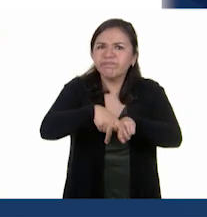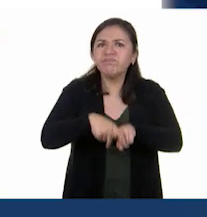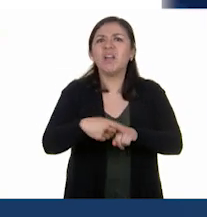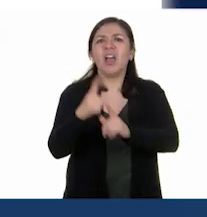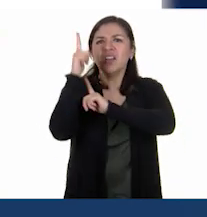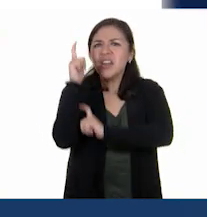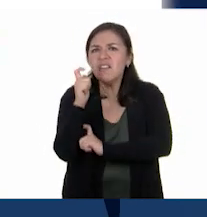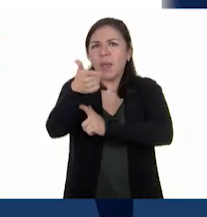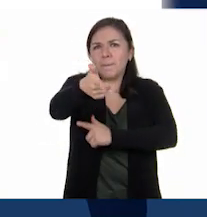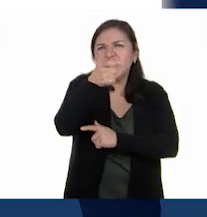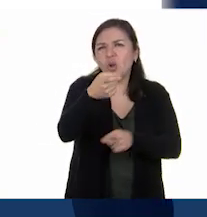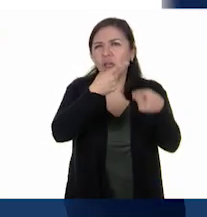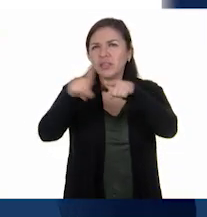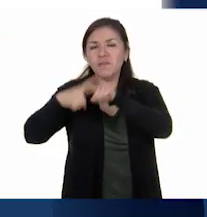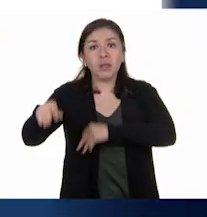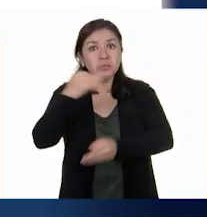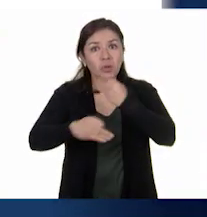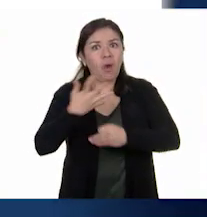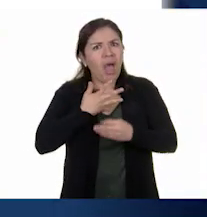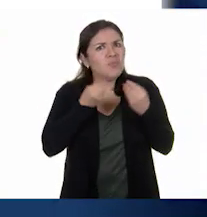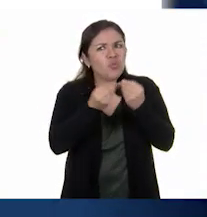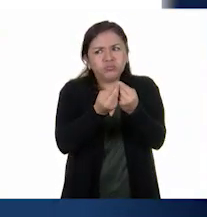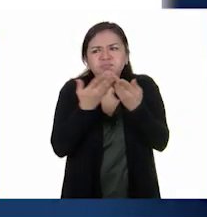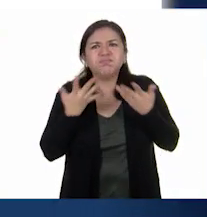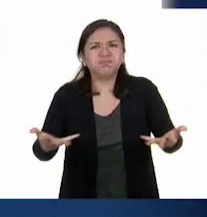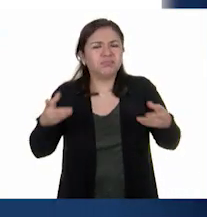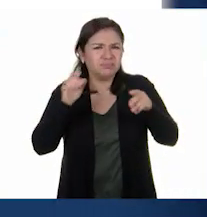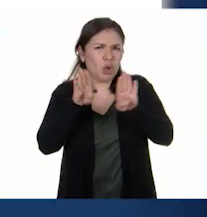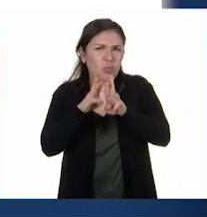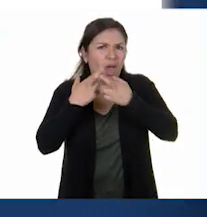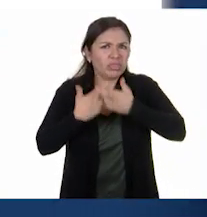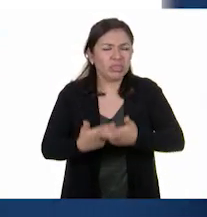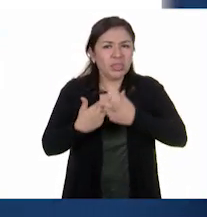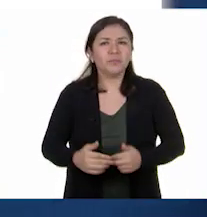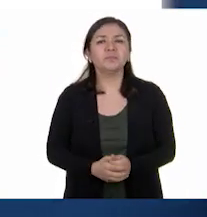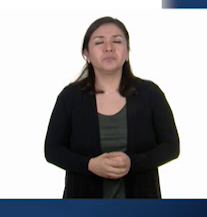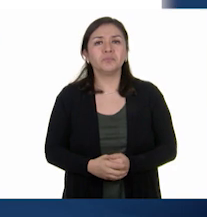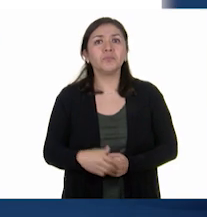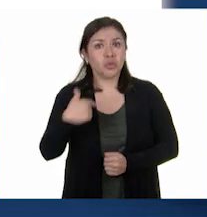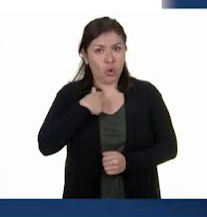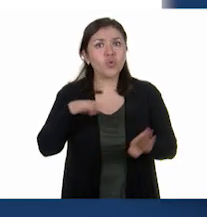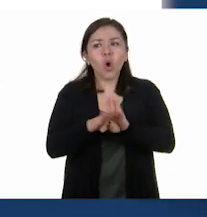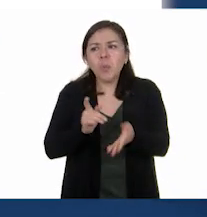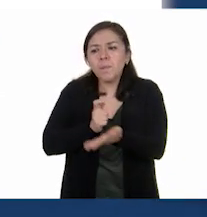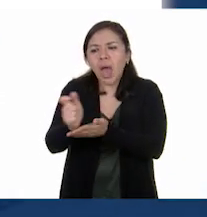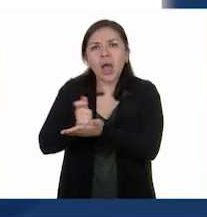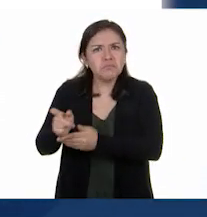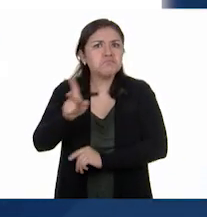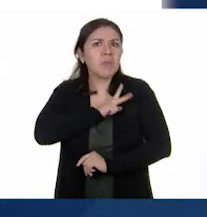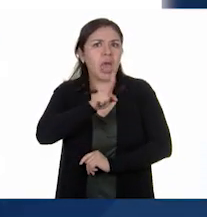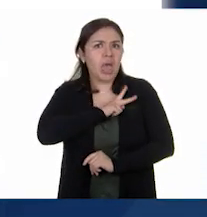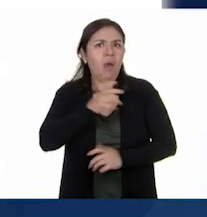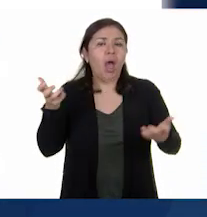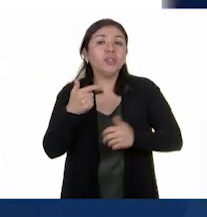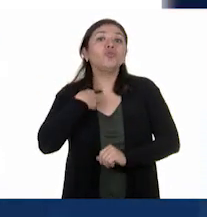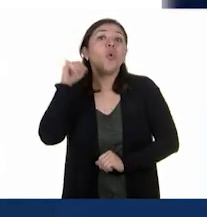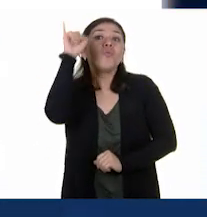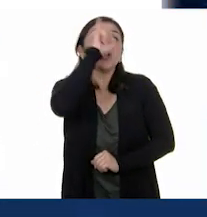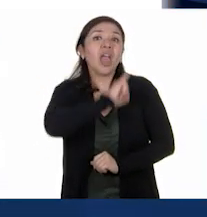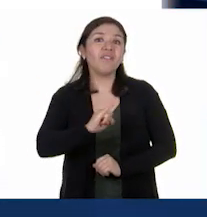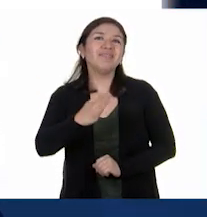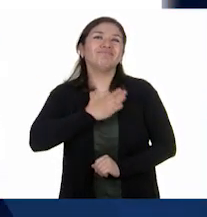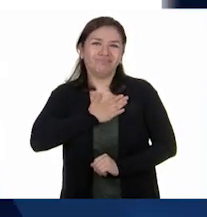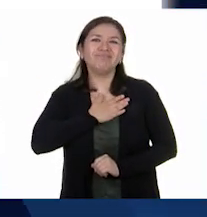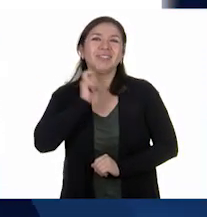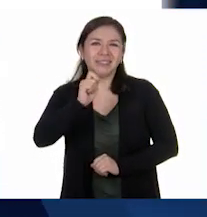las pistolas. Era bastante el parque. Los saberes de todos los pagaba yo de mi propio peculio, pues como jefe me correspondía